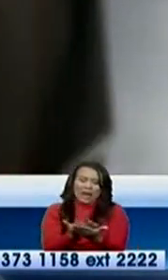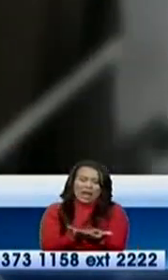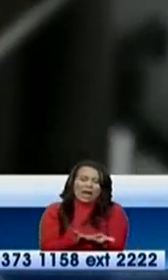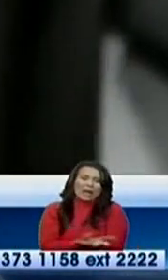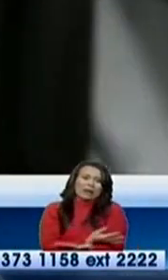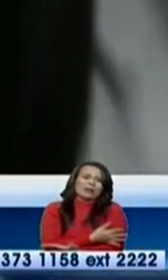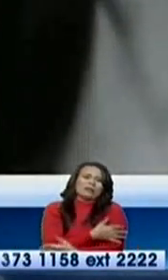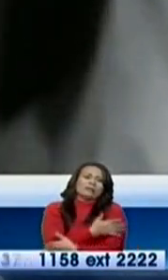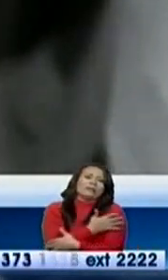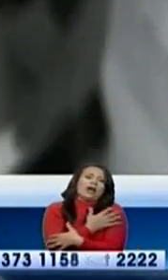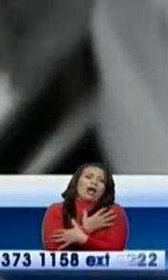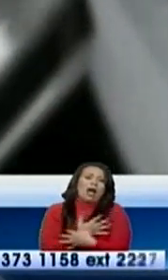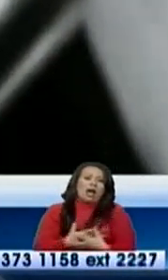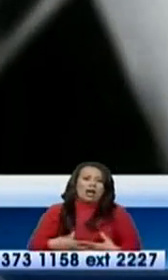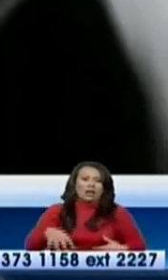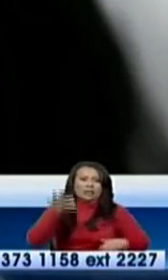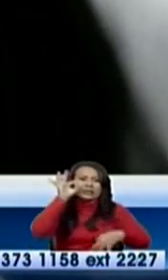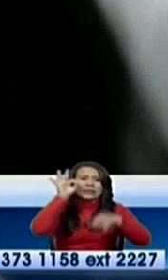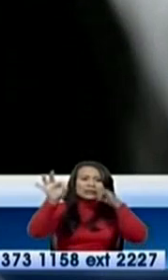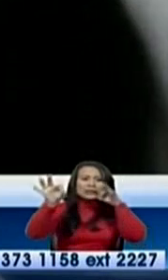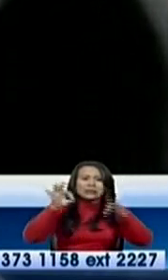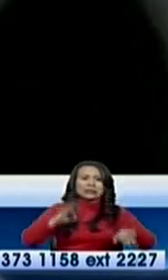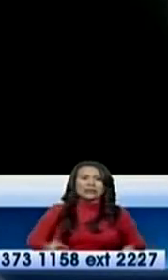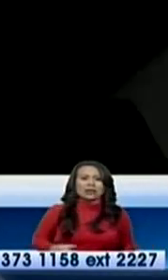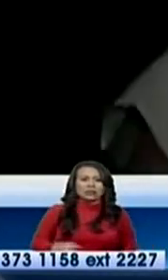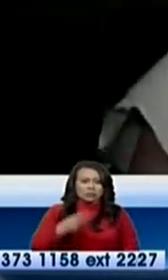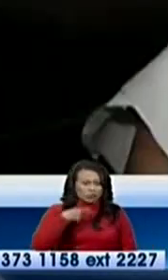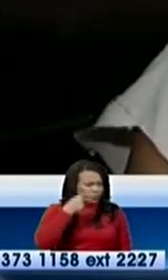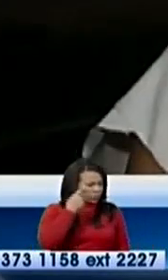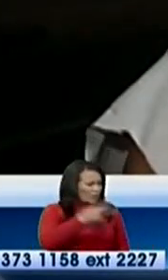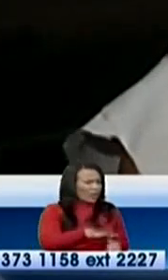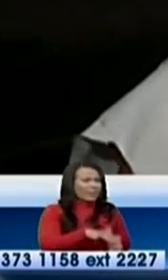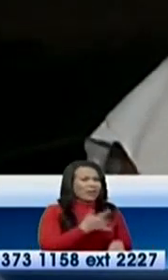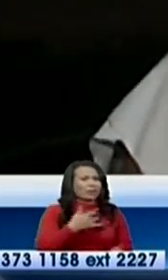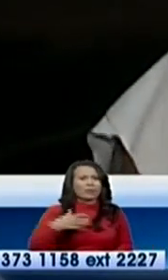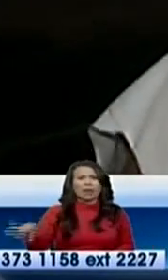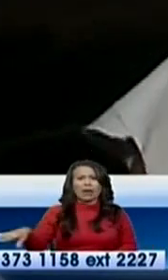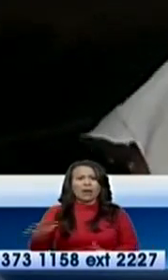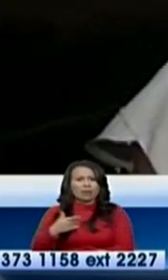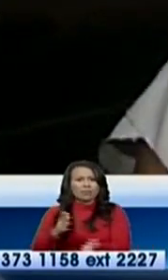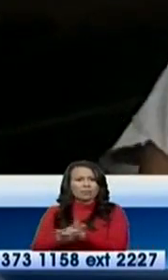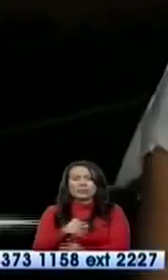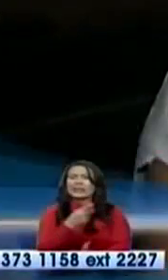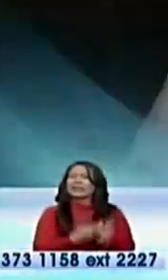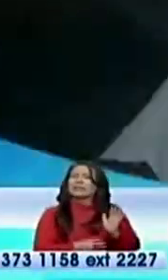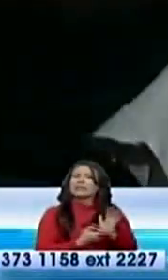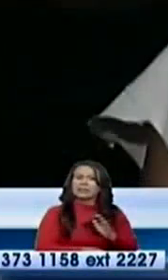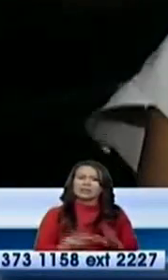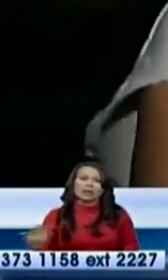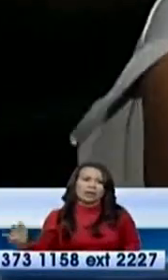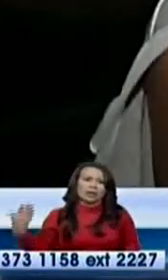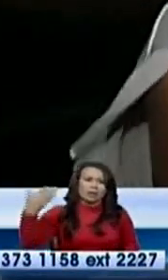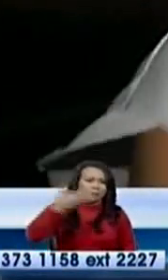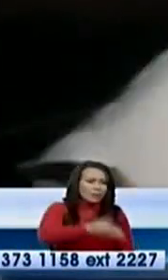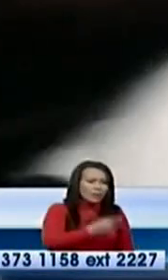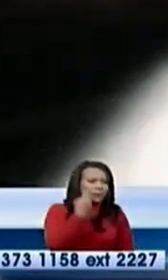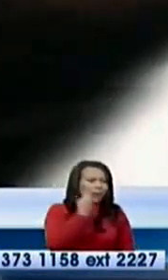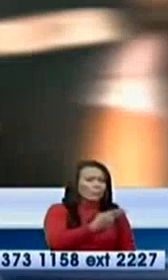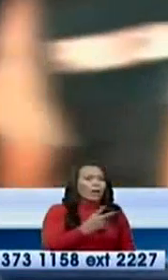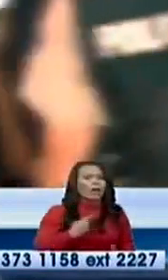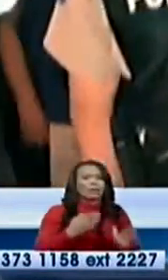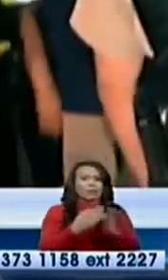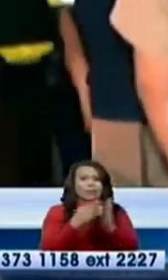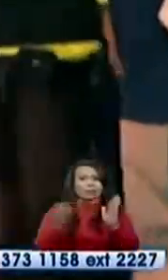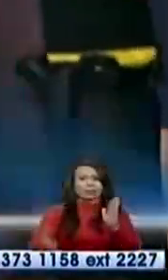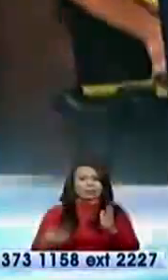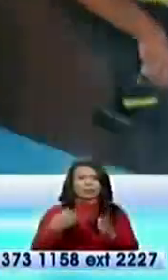desesperado pidiendo auxilio. Y yo veo una persona así media desnuda, yo le digo a mi esposo, mira, ¿qué pasa allá? Le vamos a ver cuando lo veo al vecino. Toda